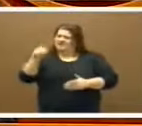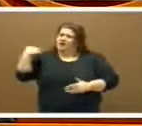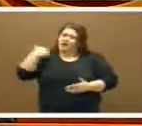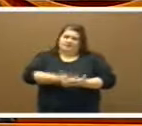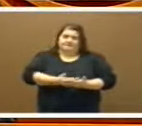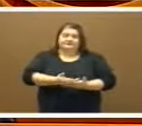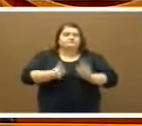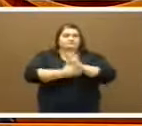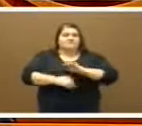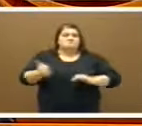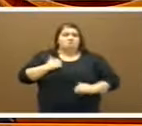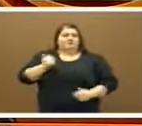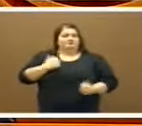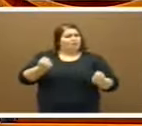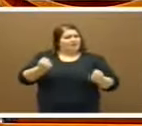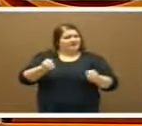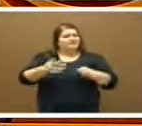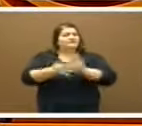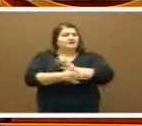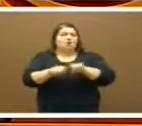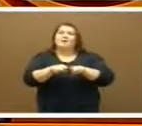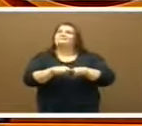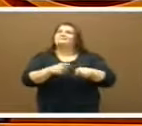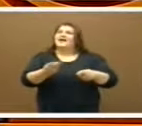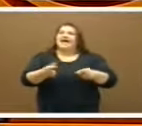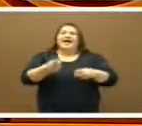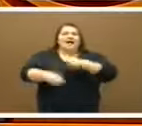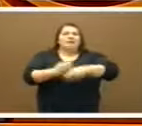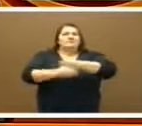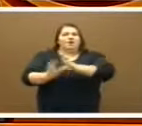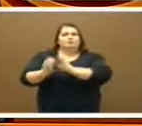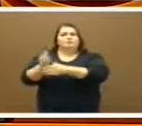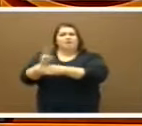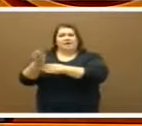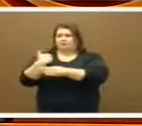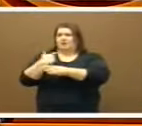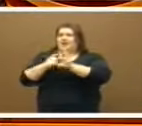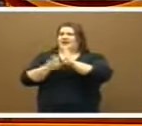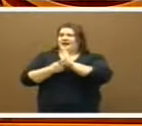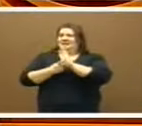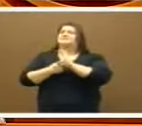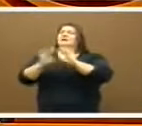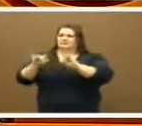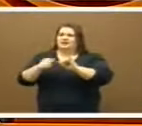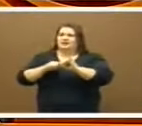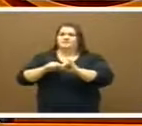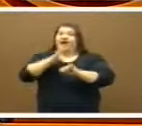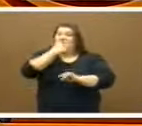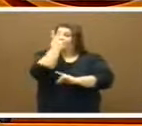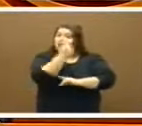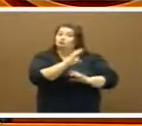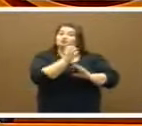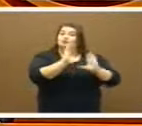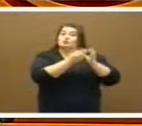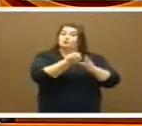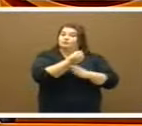Abusó del poder no admitiendo a trámite las enmiendas del Partido Popular cuando eran legales y sí haciéndolo con estas dos del PSOE, que eran